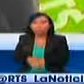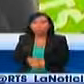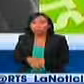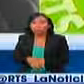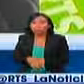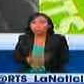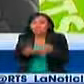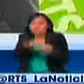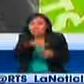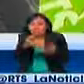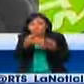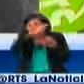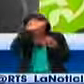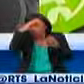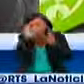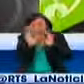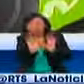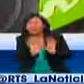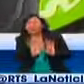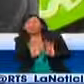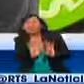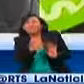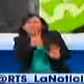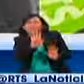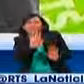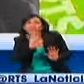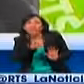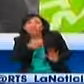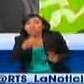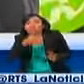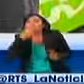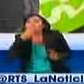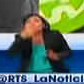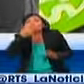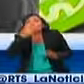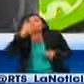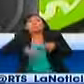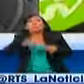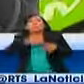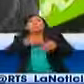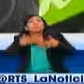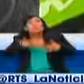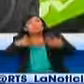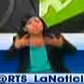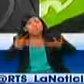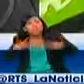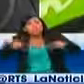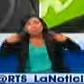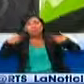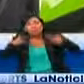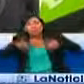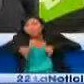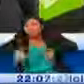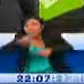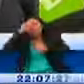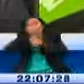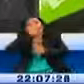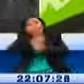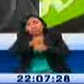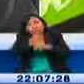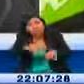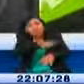querían tapar los ojos. Digo, no, le digo, ahí me quitan toda la respiración, déjenme con vida para poder seguir trabajando, no me hagan daño, le digo.